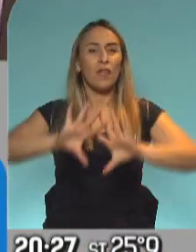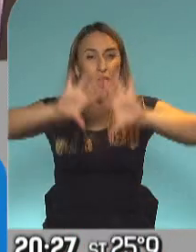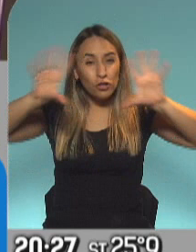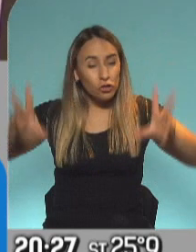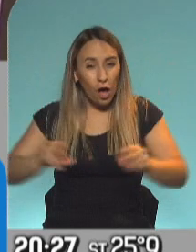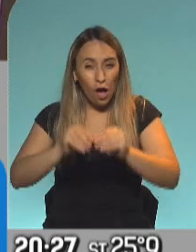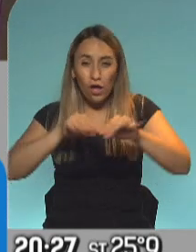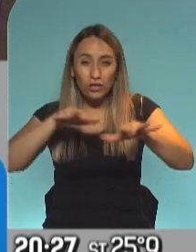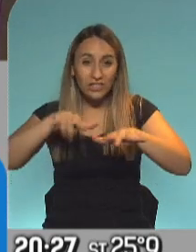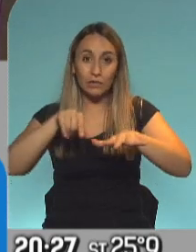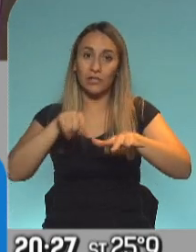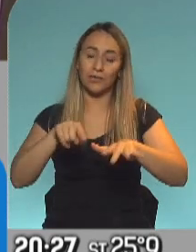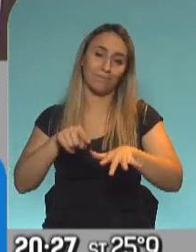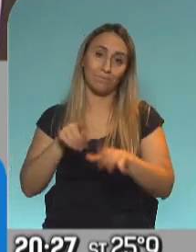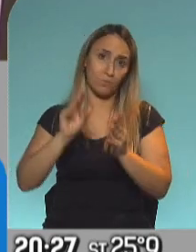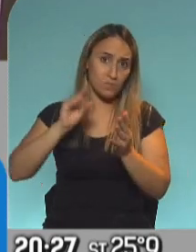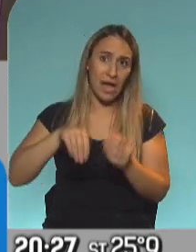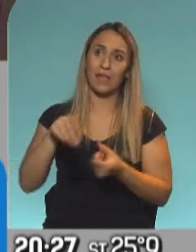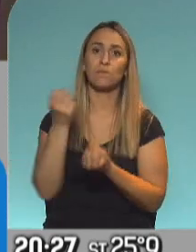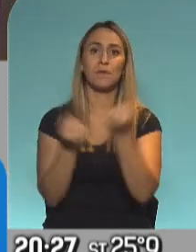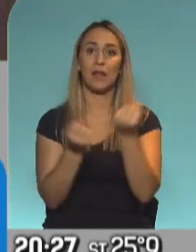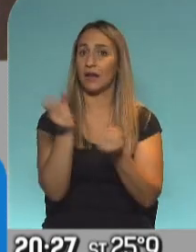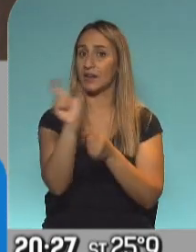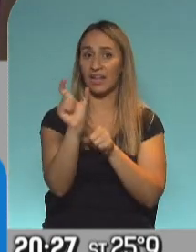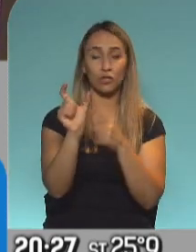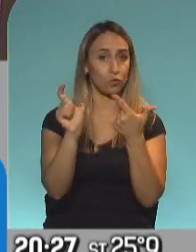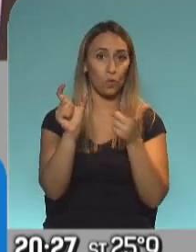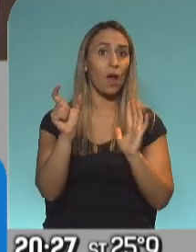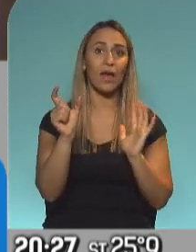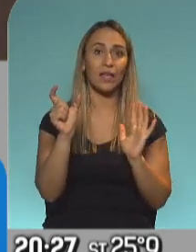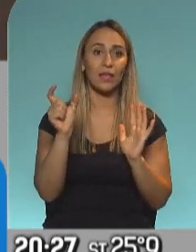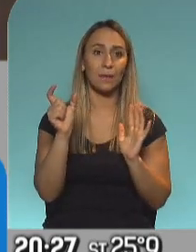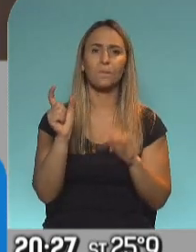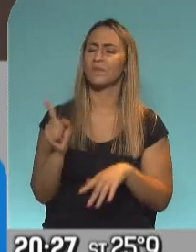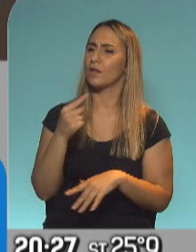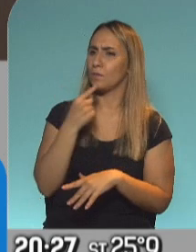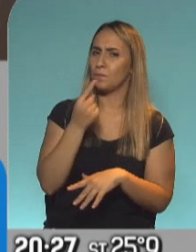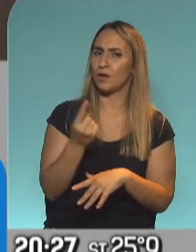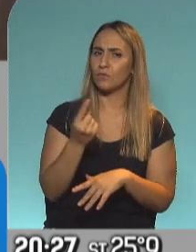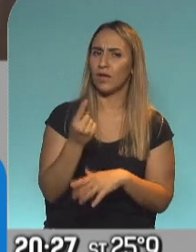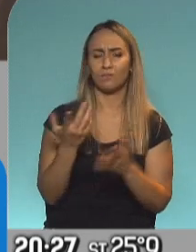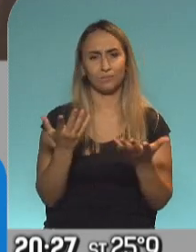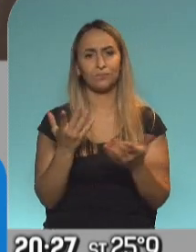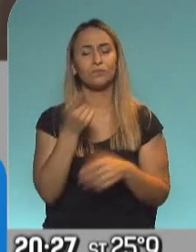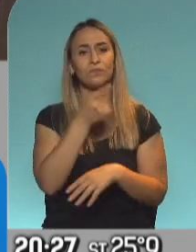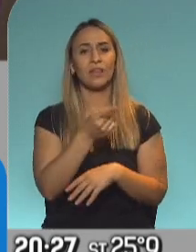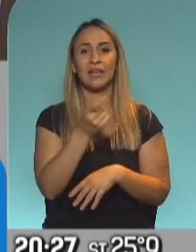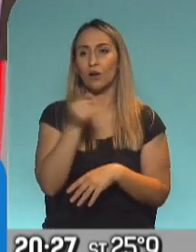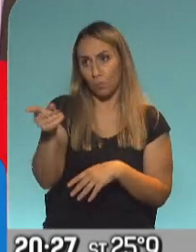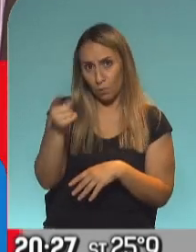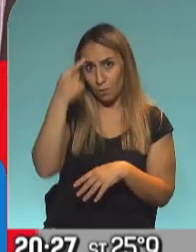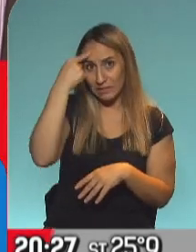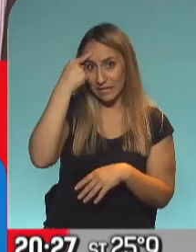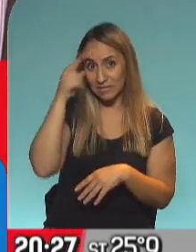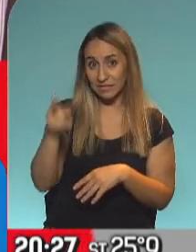decir también que salió a manejar sin un registro que lo habilitara para eso. Claro. Una pregunta compuesta. Por un lado, si usted cree que eso